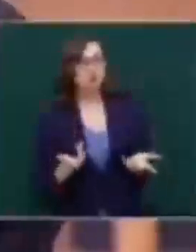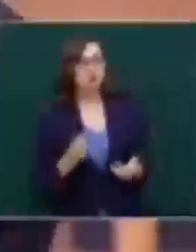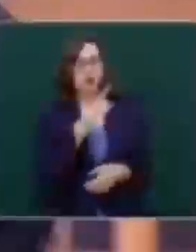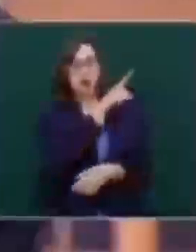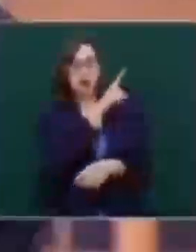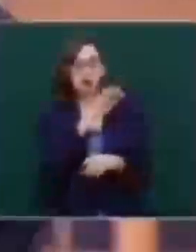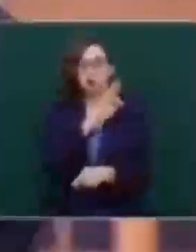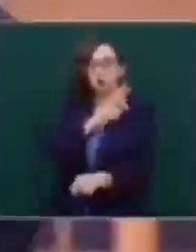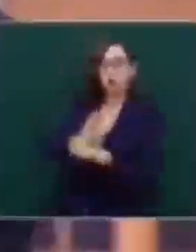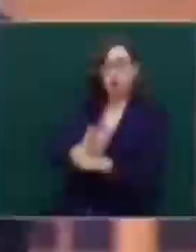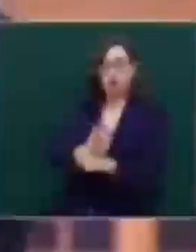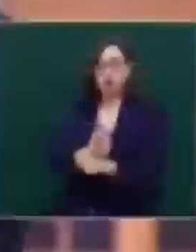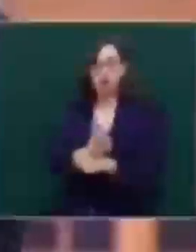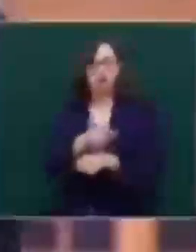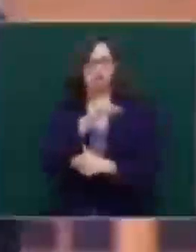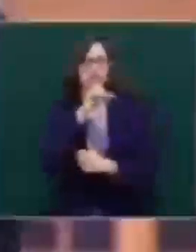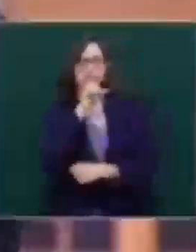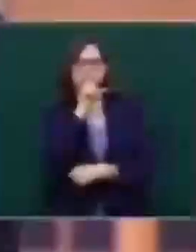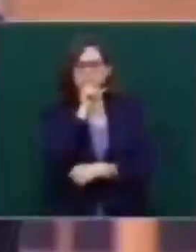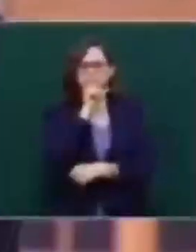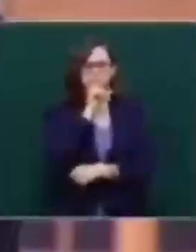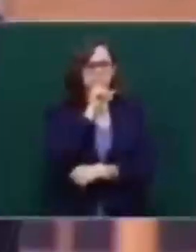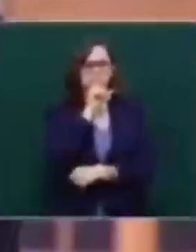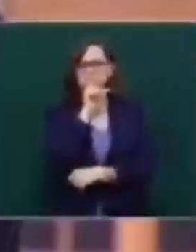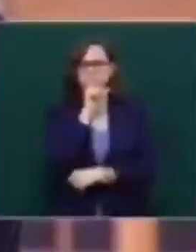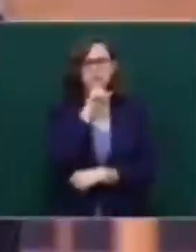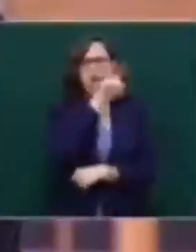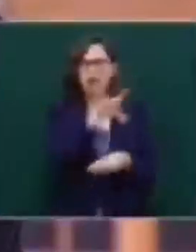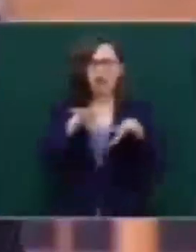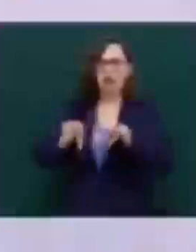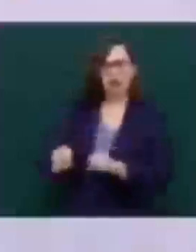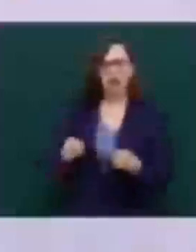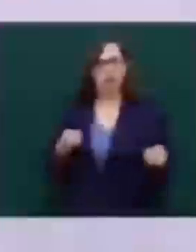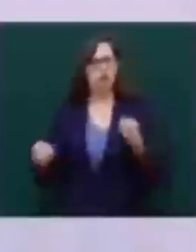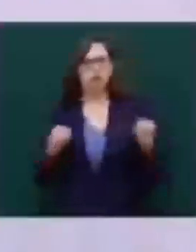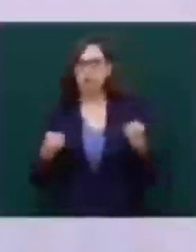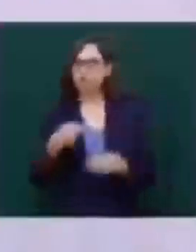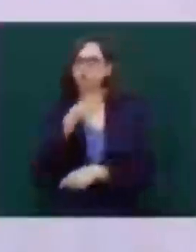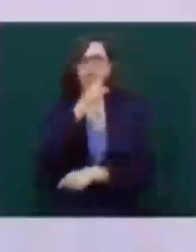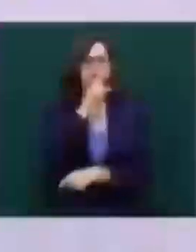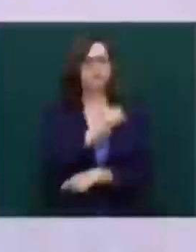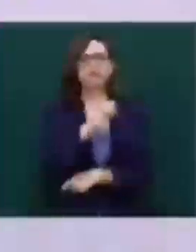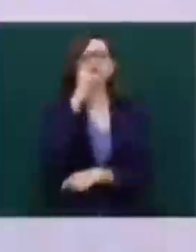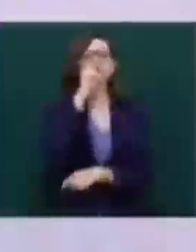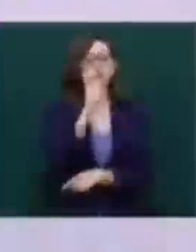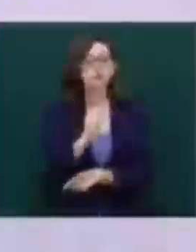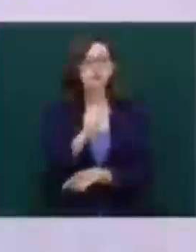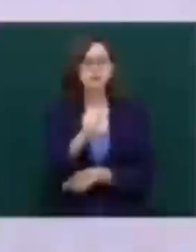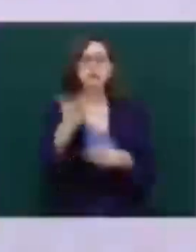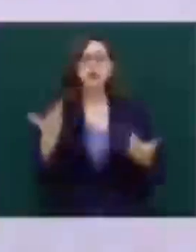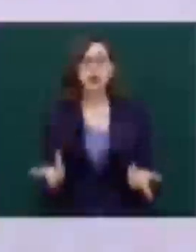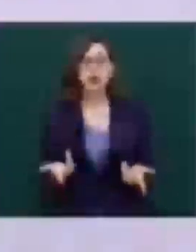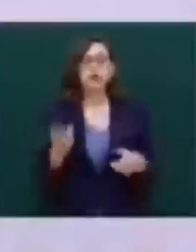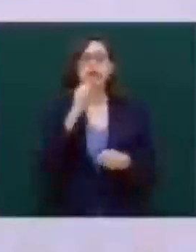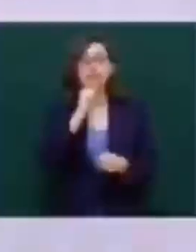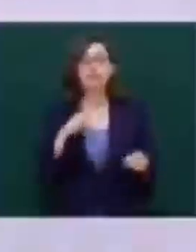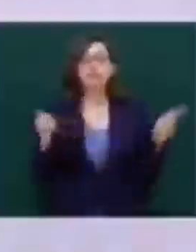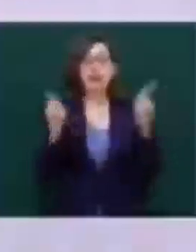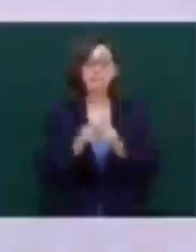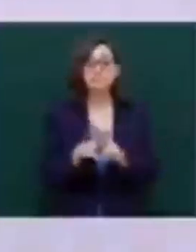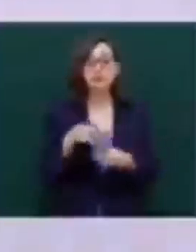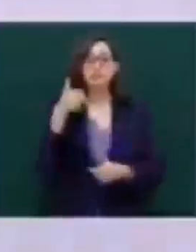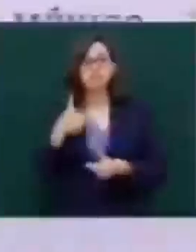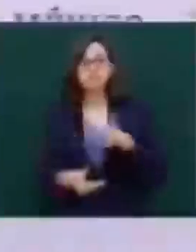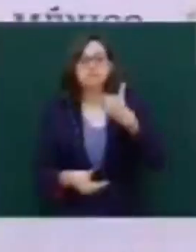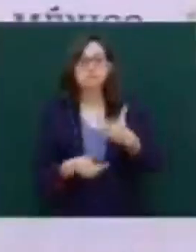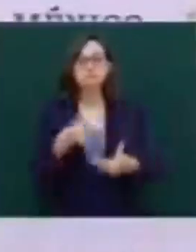protectorado, una colonia o su patio trasero. Además, con el paso del tiempo, poco a poco se ha ido